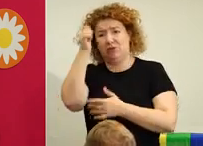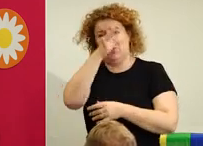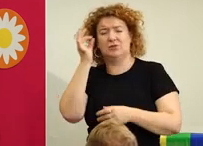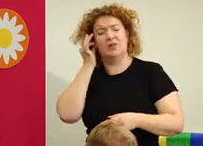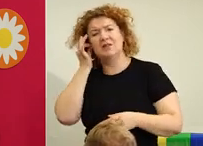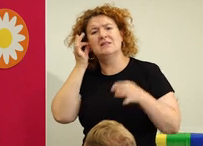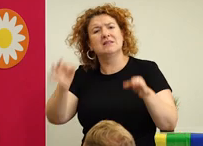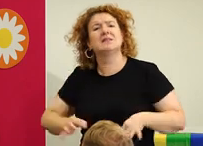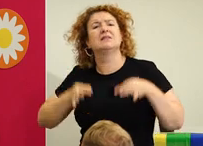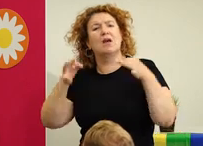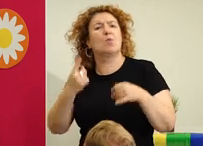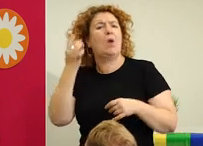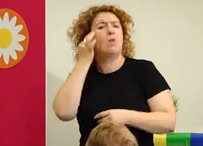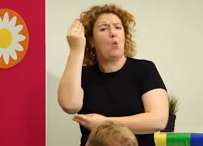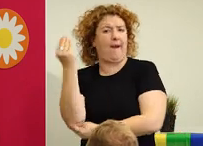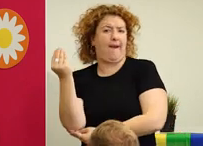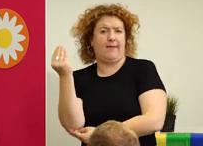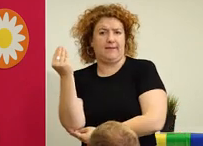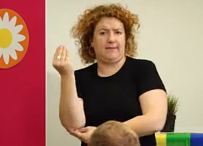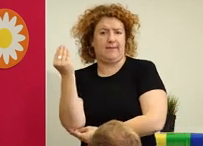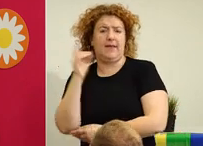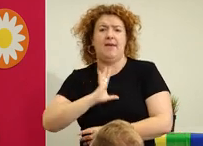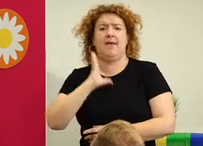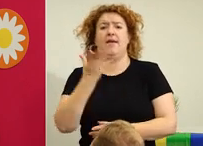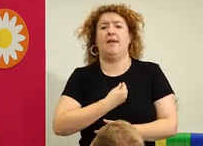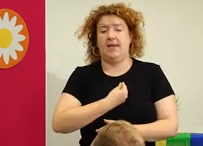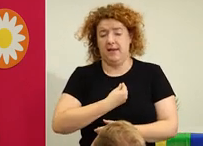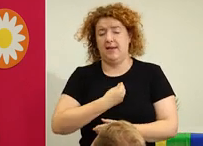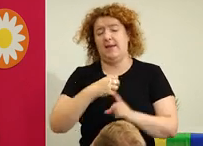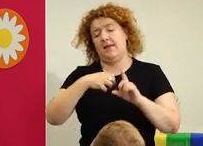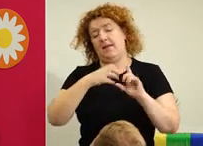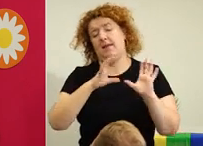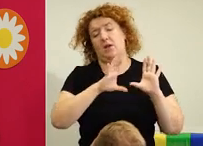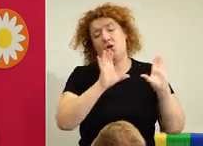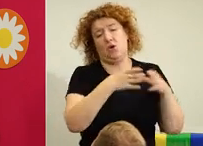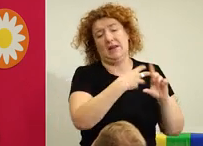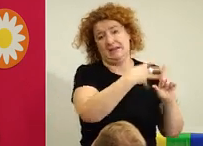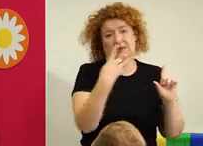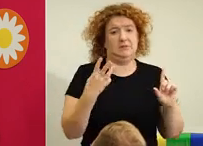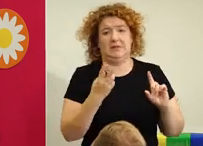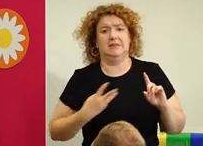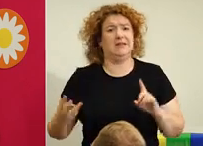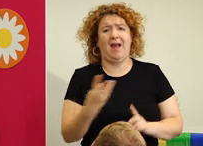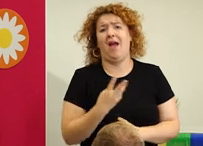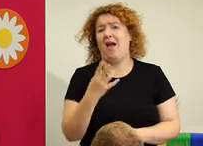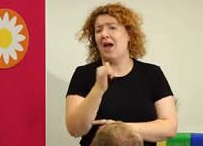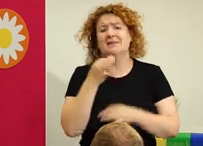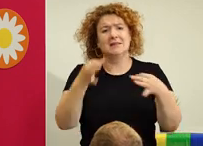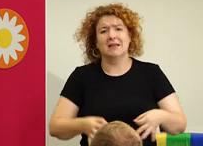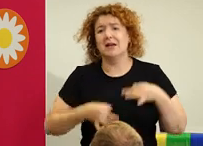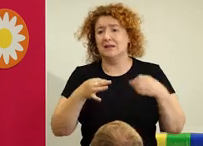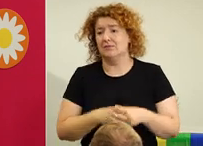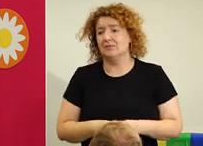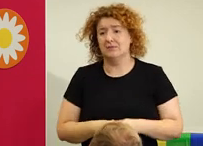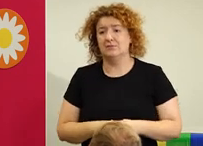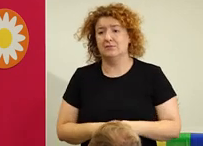ha habido siempre una mujer, ha habido siempre una persona LGTBI, ha habido siempre una persona trans. Si alguien en este